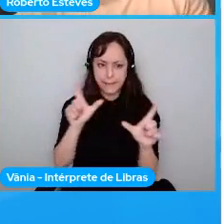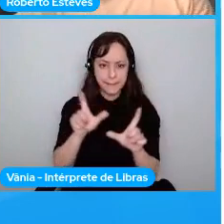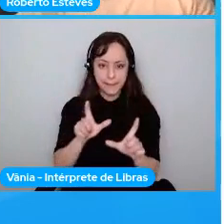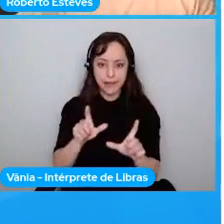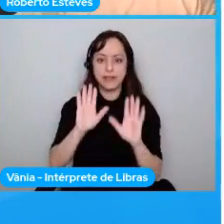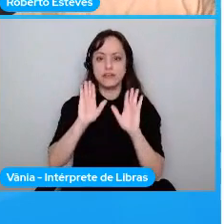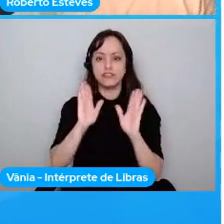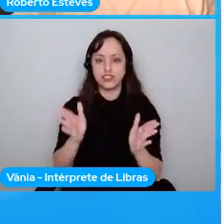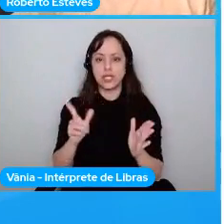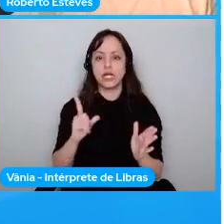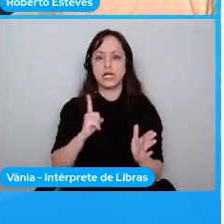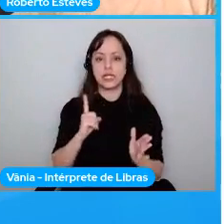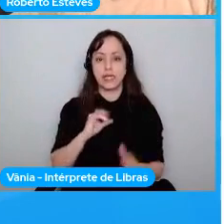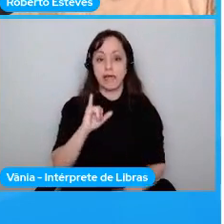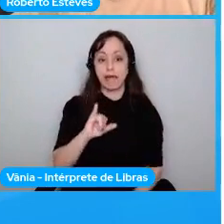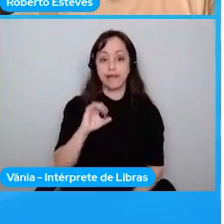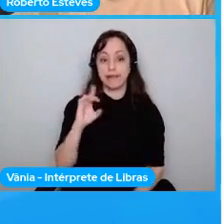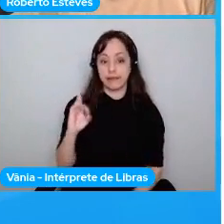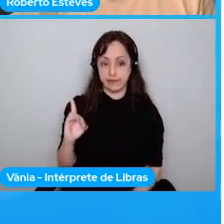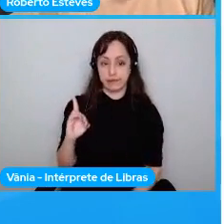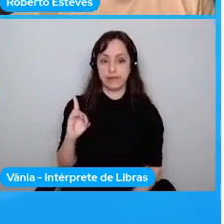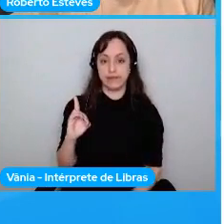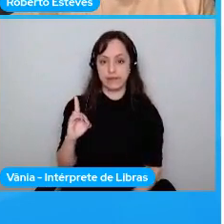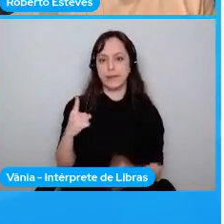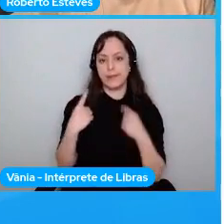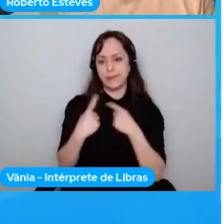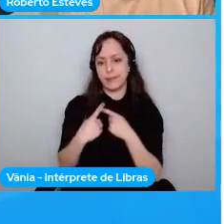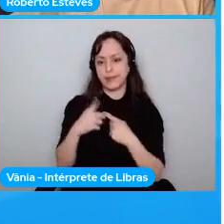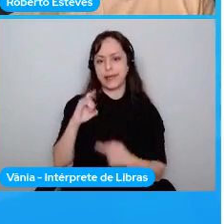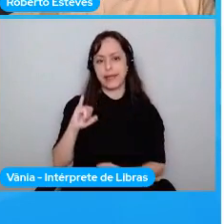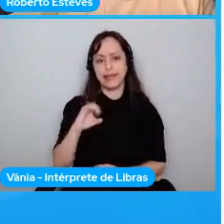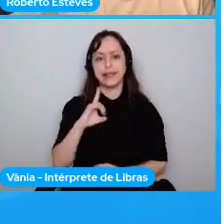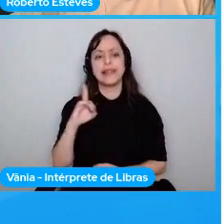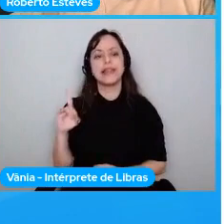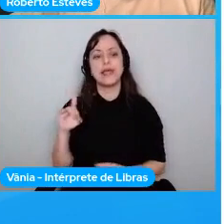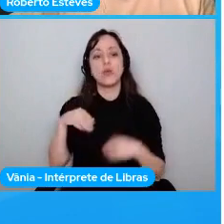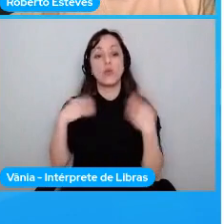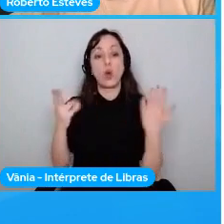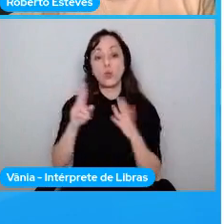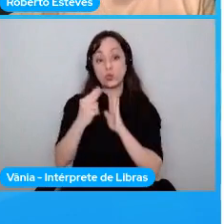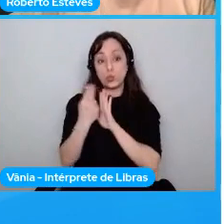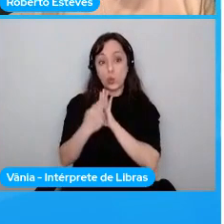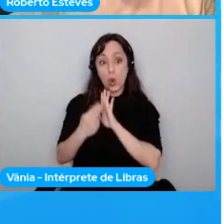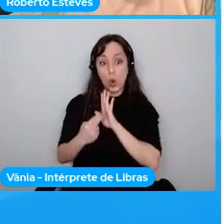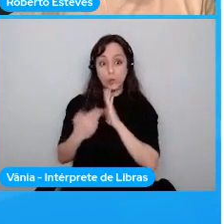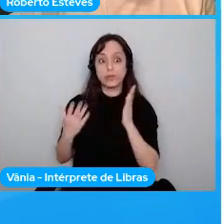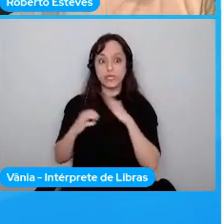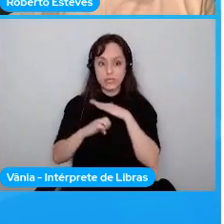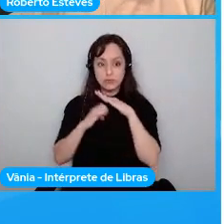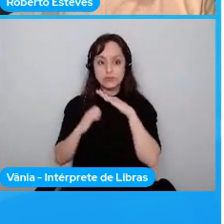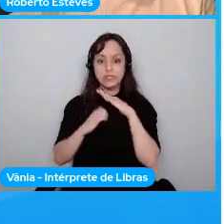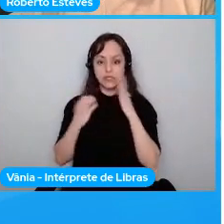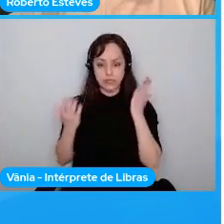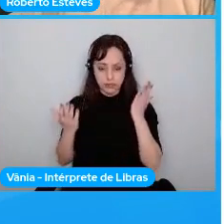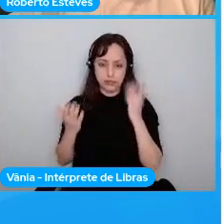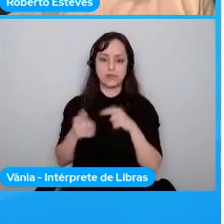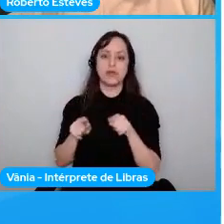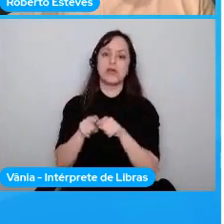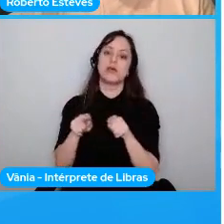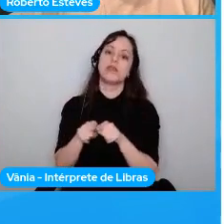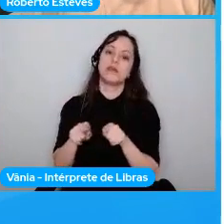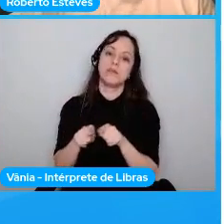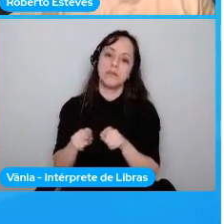IDs. Eso es importante. Estamos identificando los contratos con un ID para poderlos identificar. Tengo también